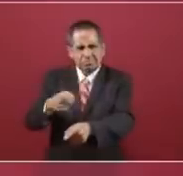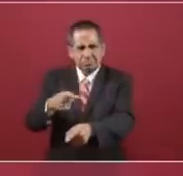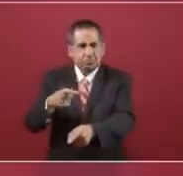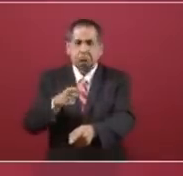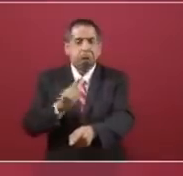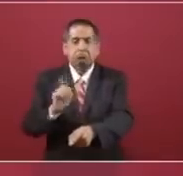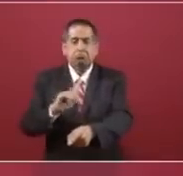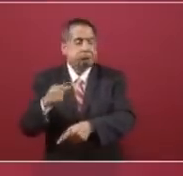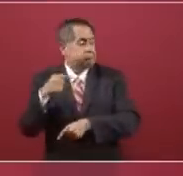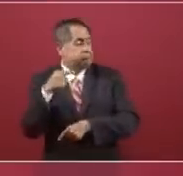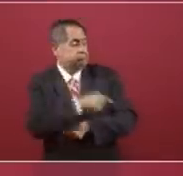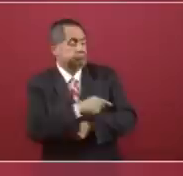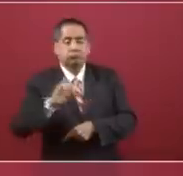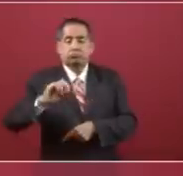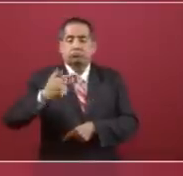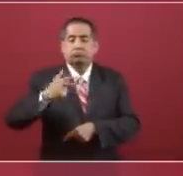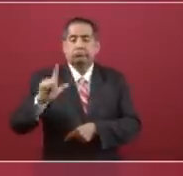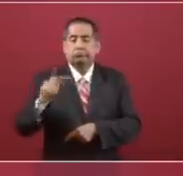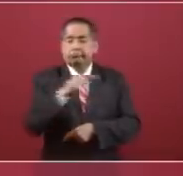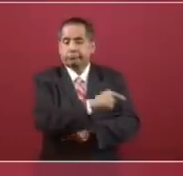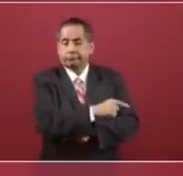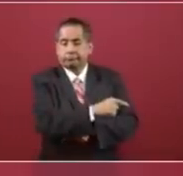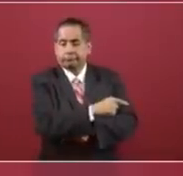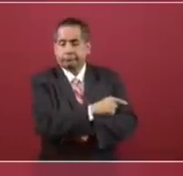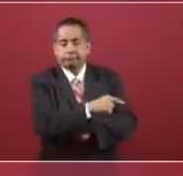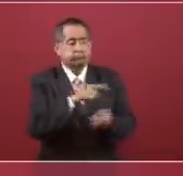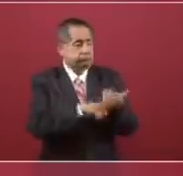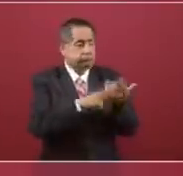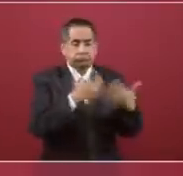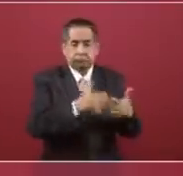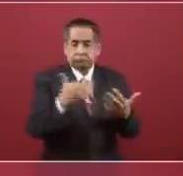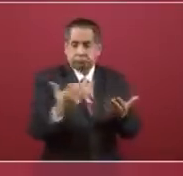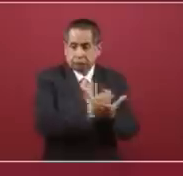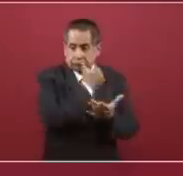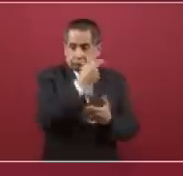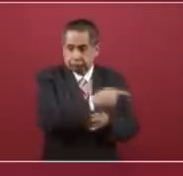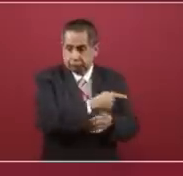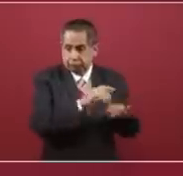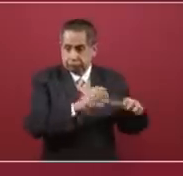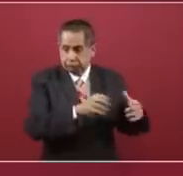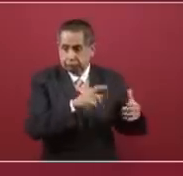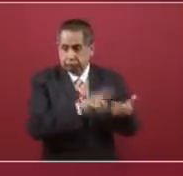de que la empresa este que había ganado realmente